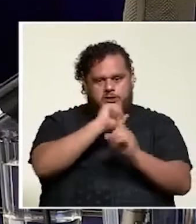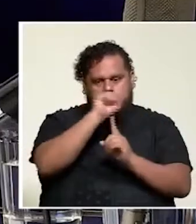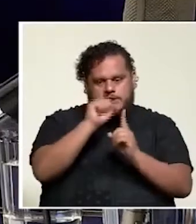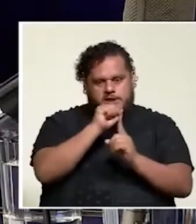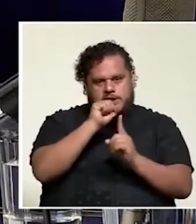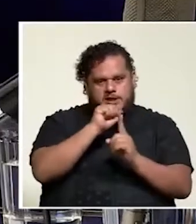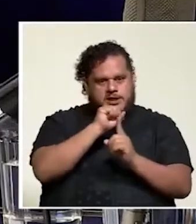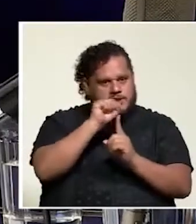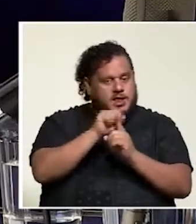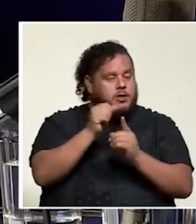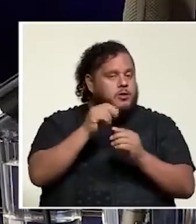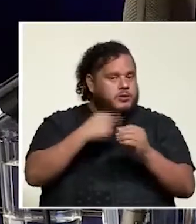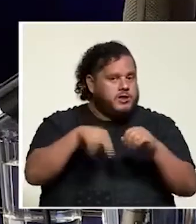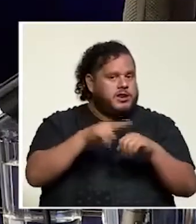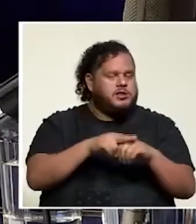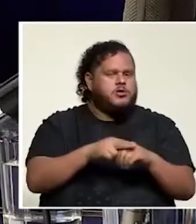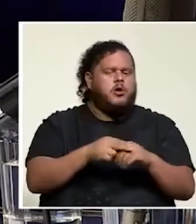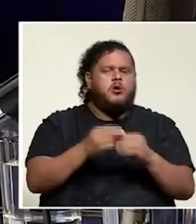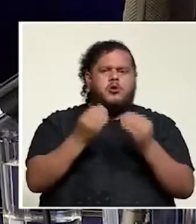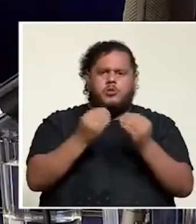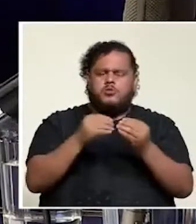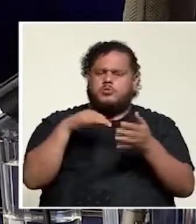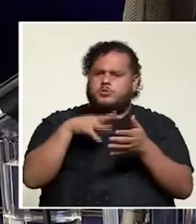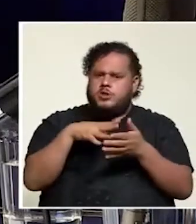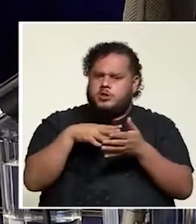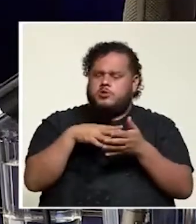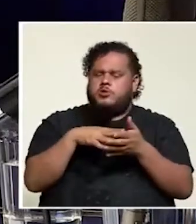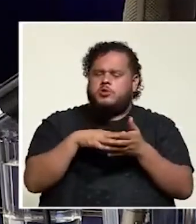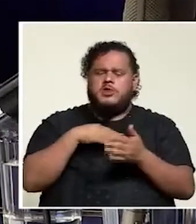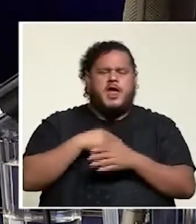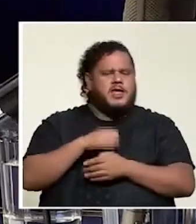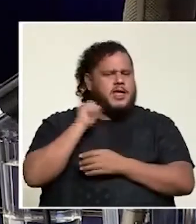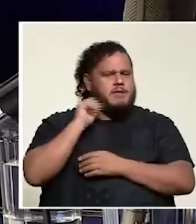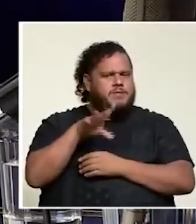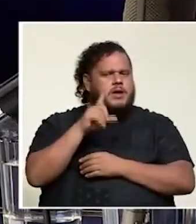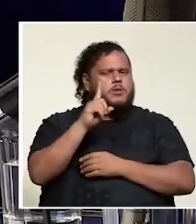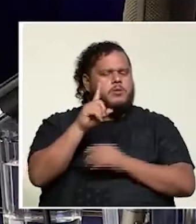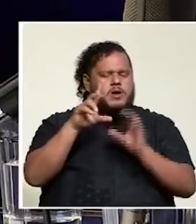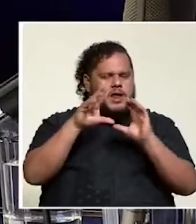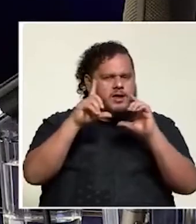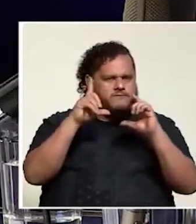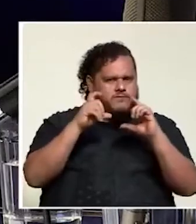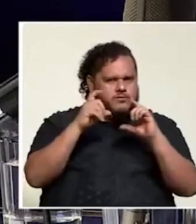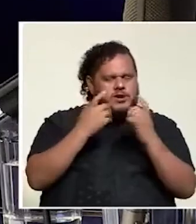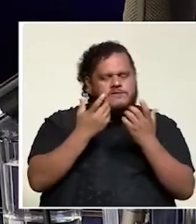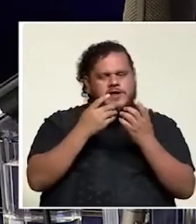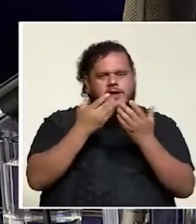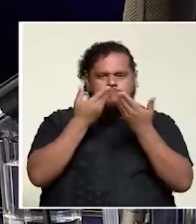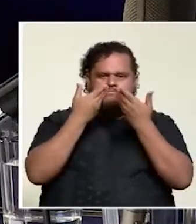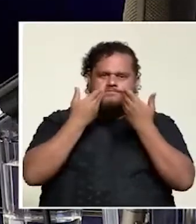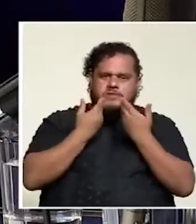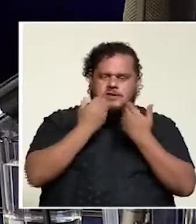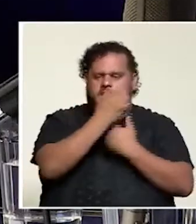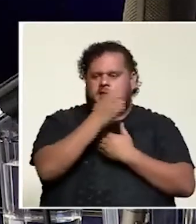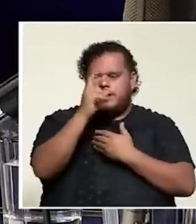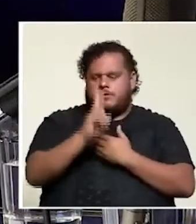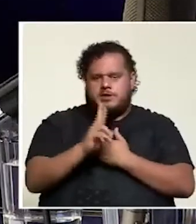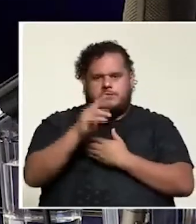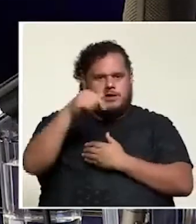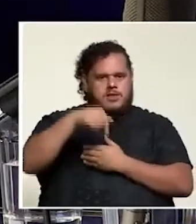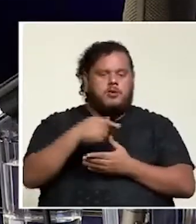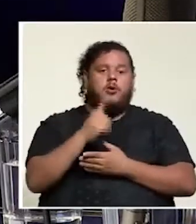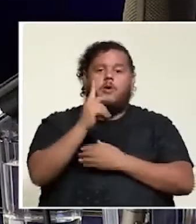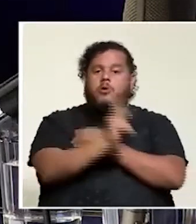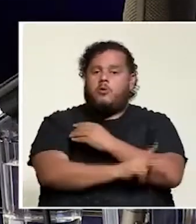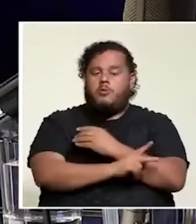serie de estudios que arrojan una fotografía triste de la Costa Rica de hoy, un país que ha